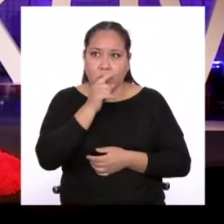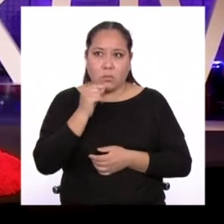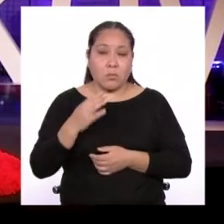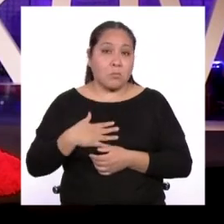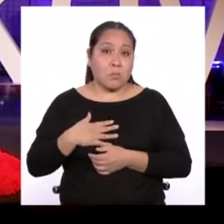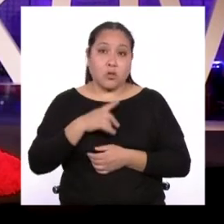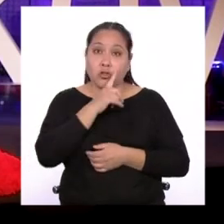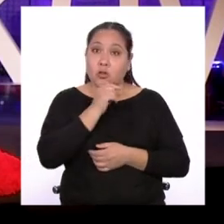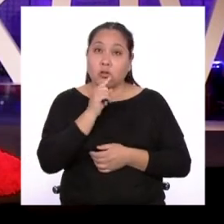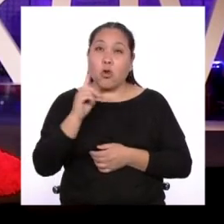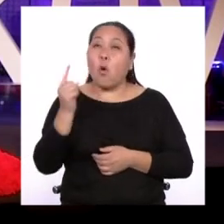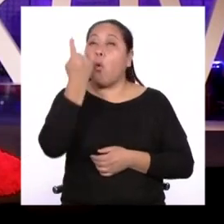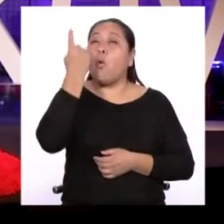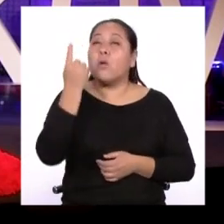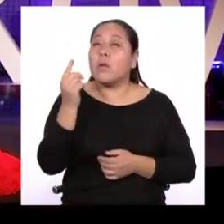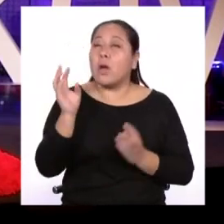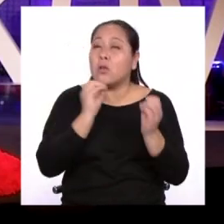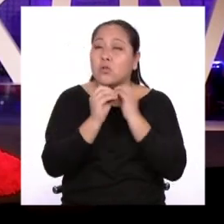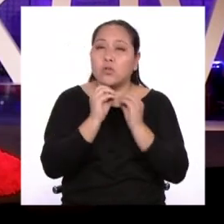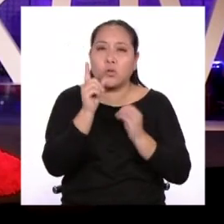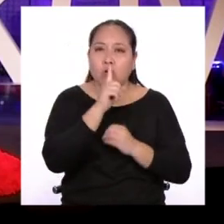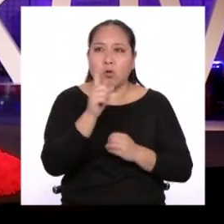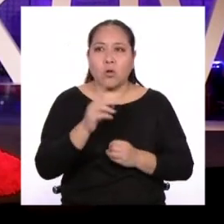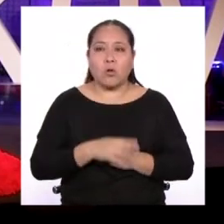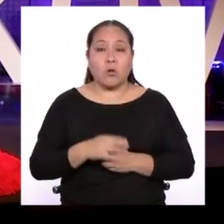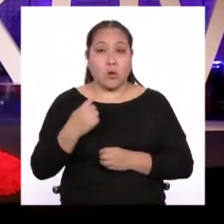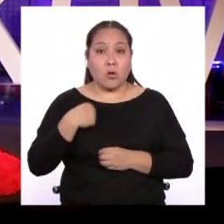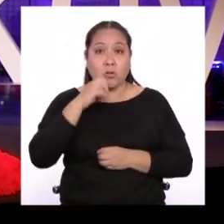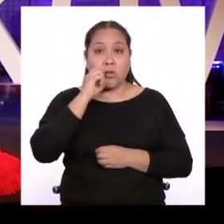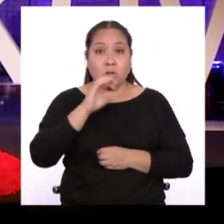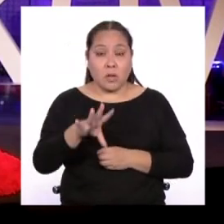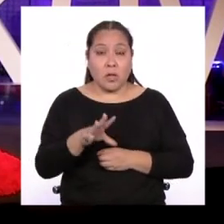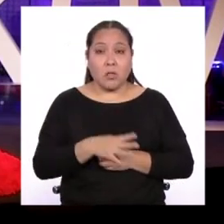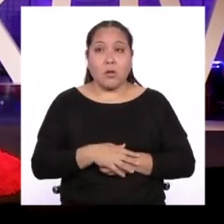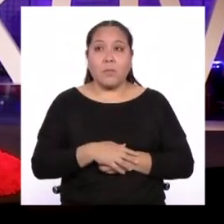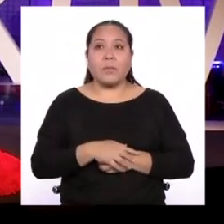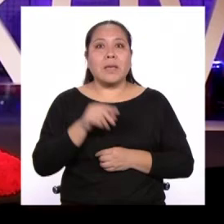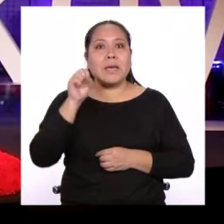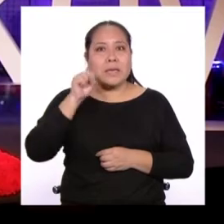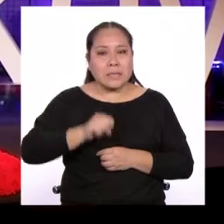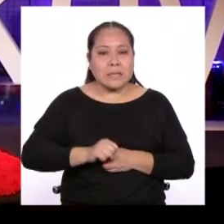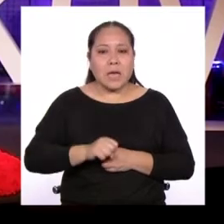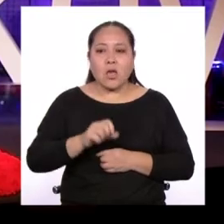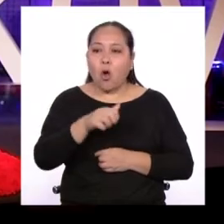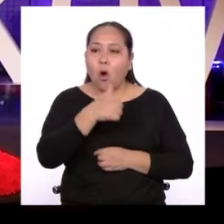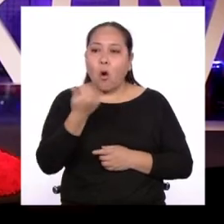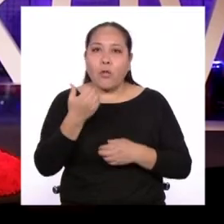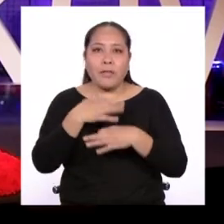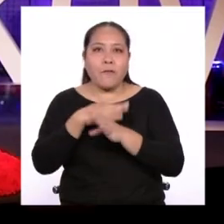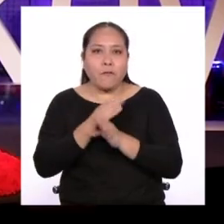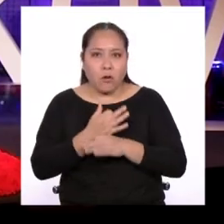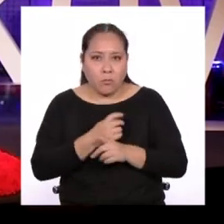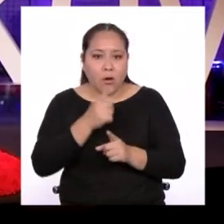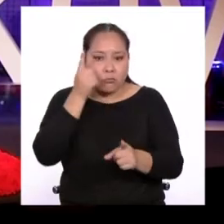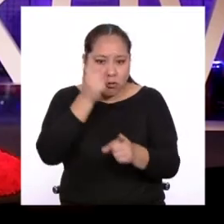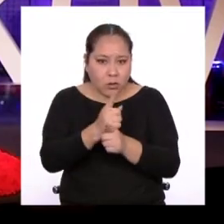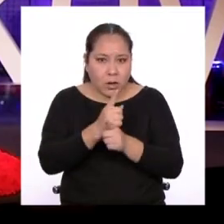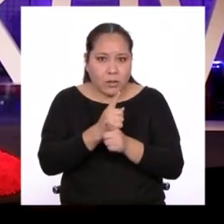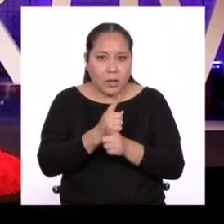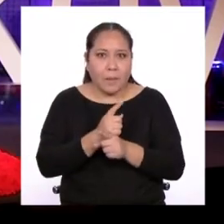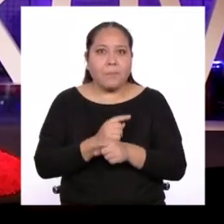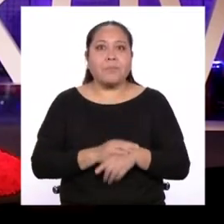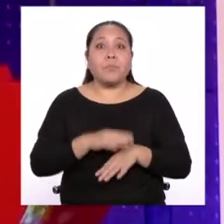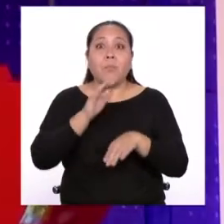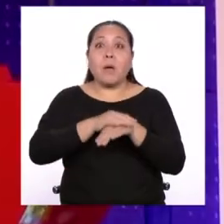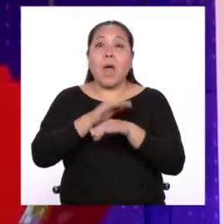son la única solución. Lo que quiero decirles y resaltar es que existe una alternativa eficaz para prevenir o combatir